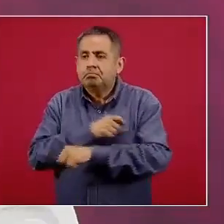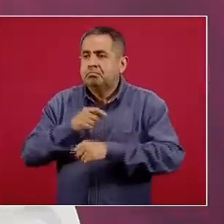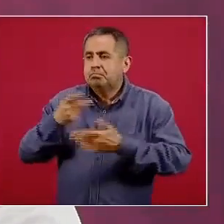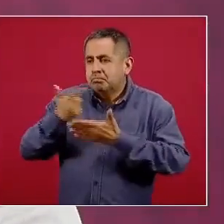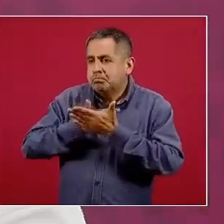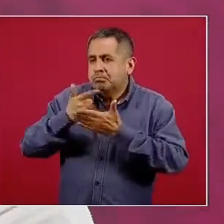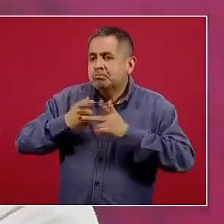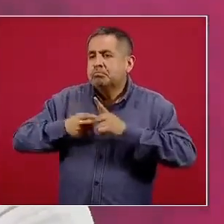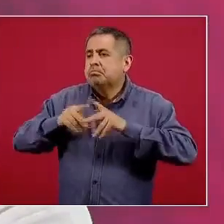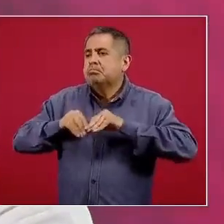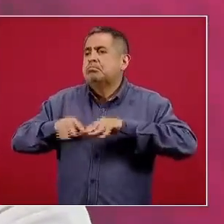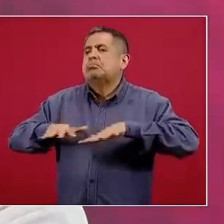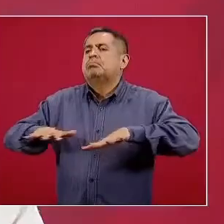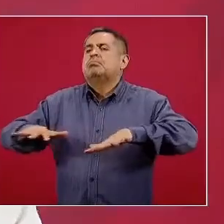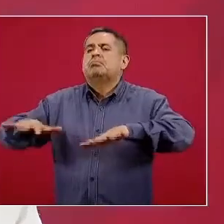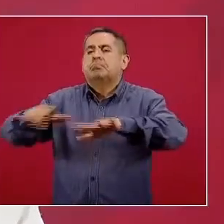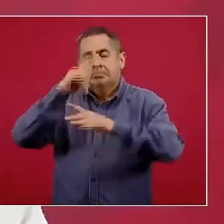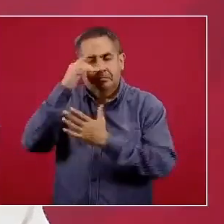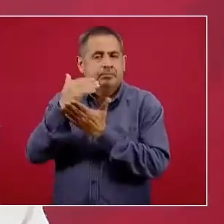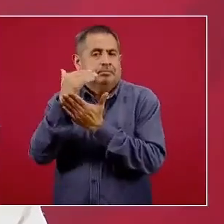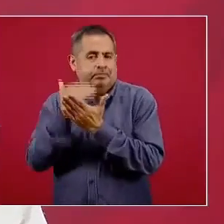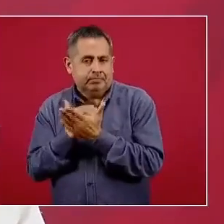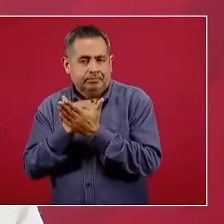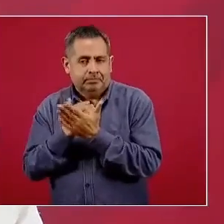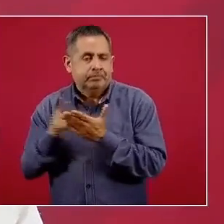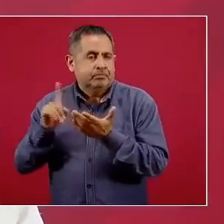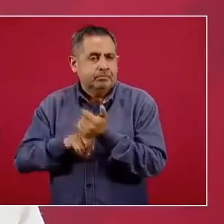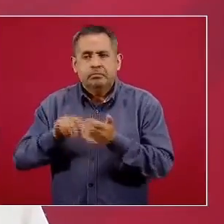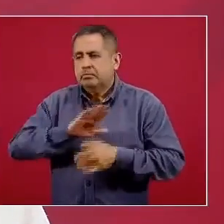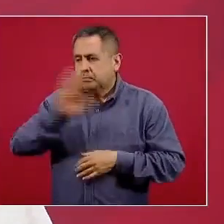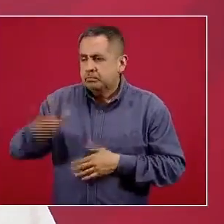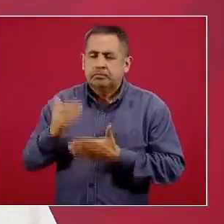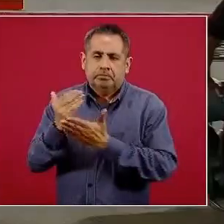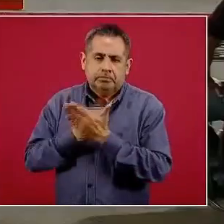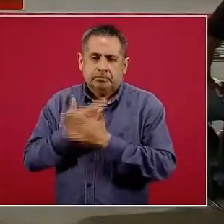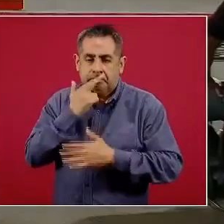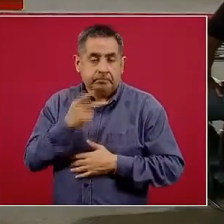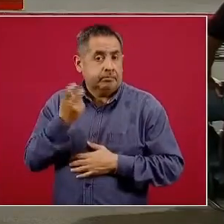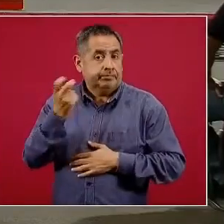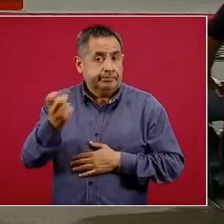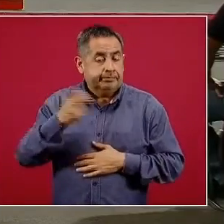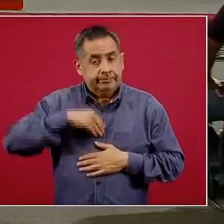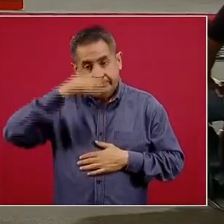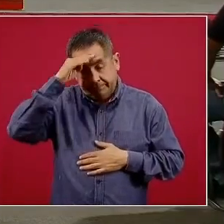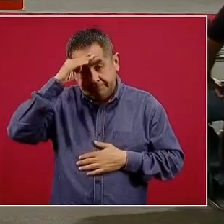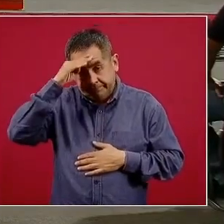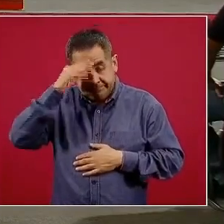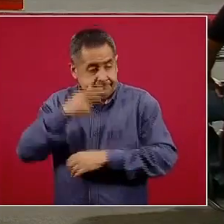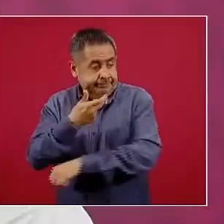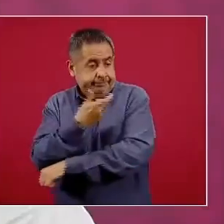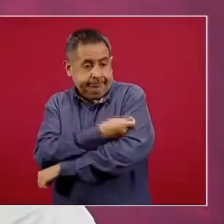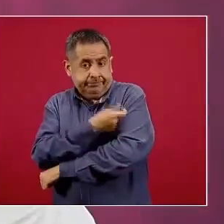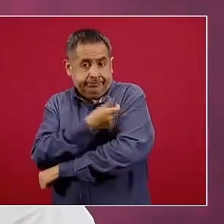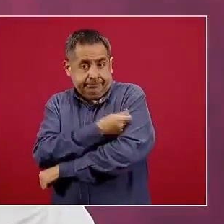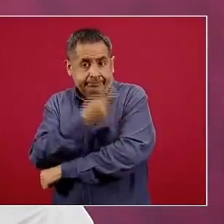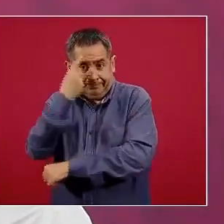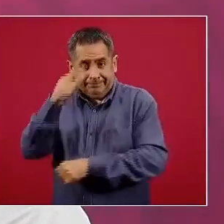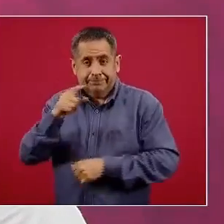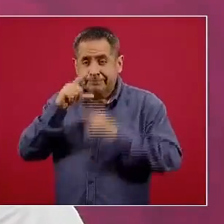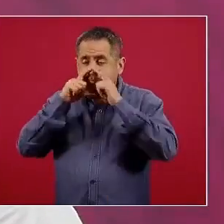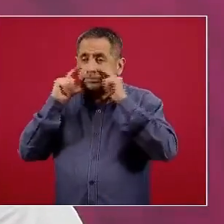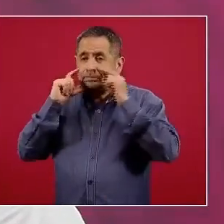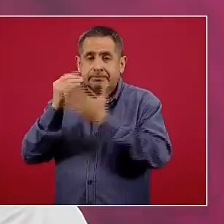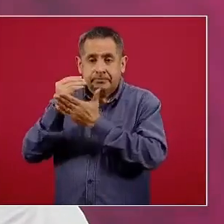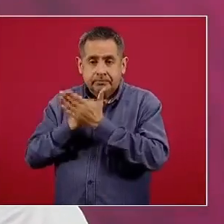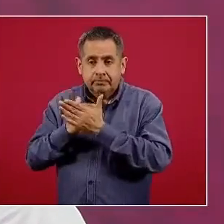para disminuir los riesgos de complicaciones y de muerte. Entonces, la vacunación contra influenza